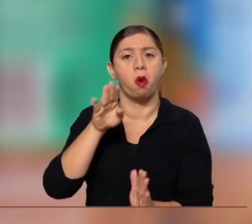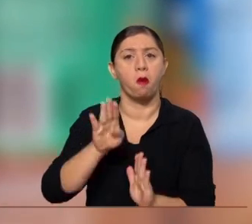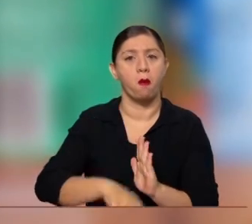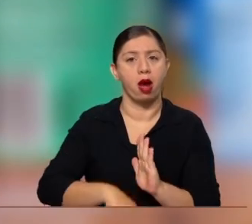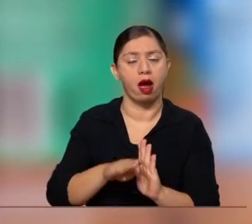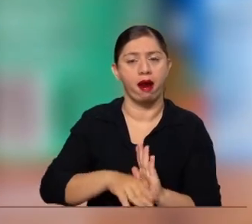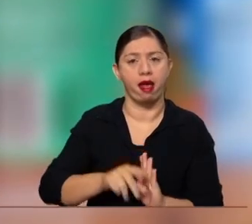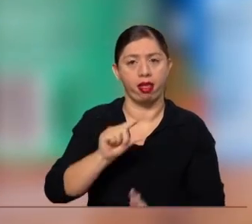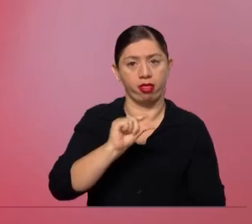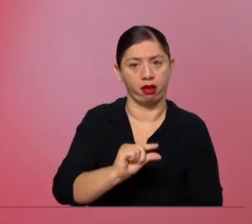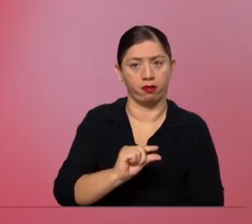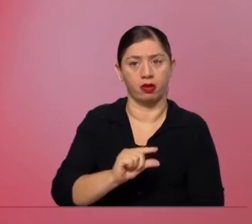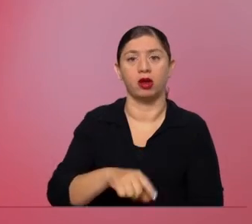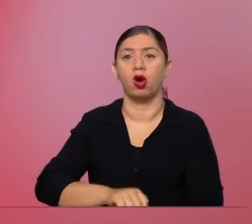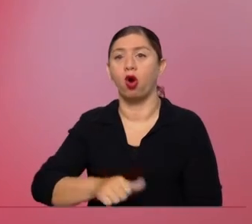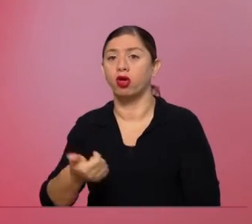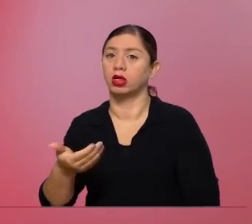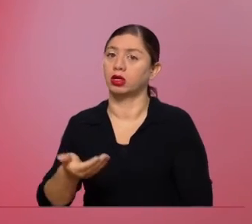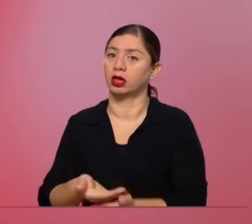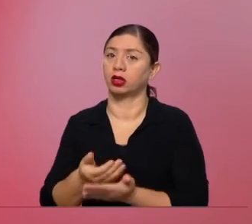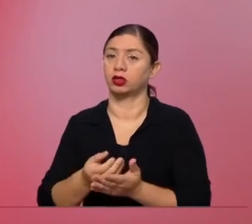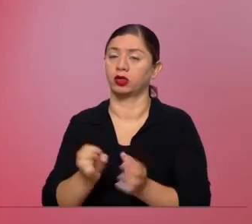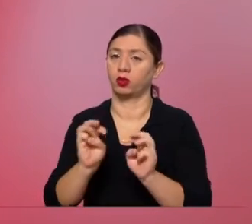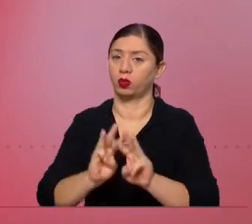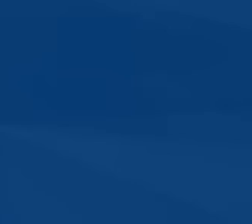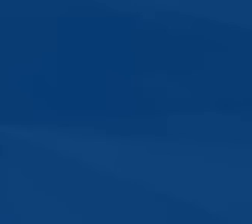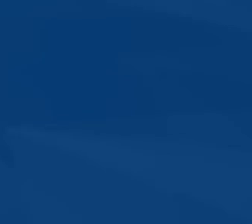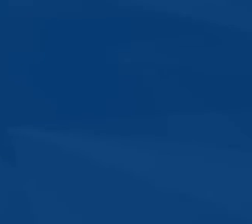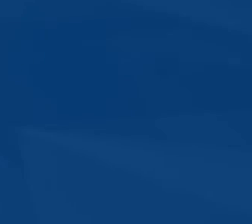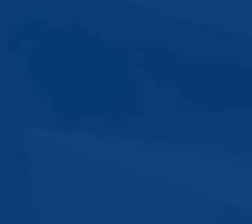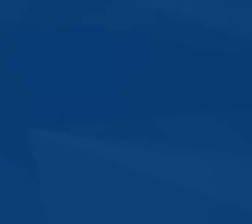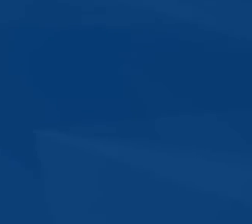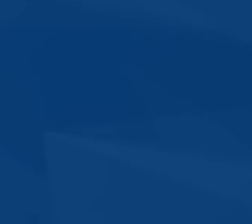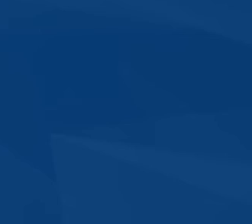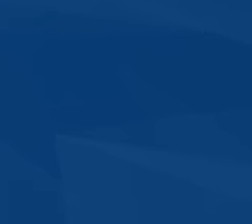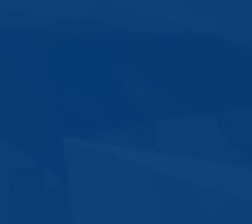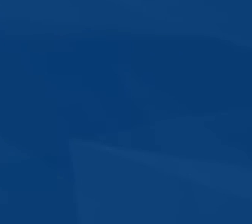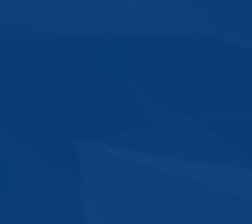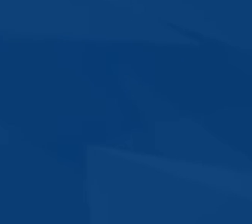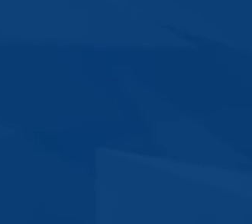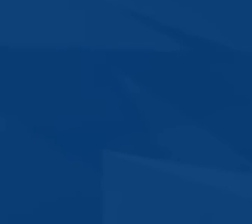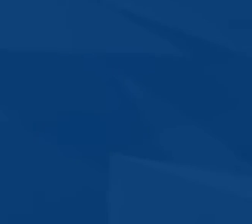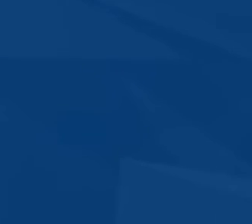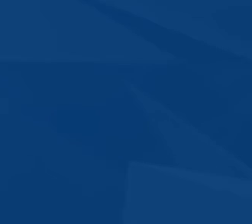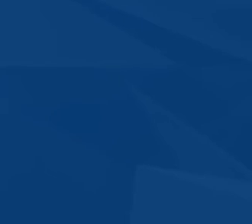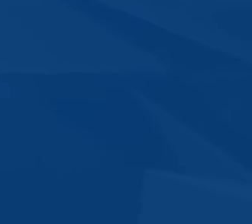respecto a las recomendaciones de la Organización Mundial de la Salud.